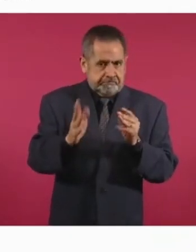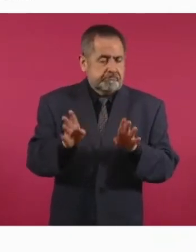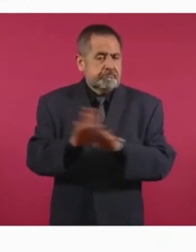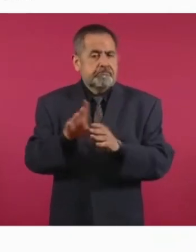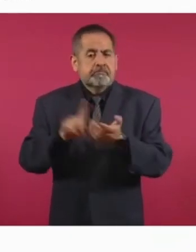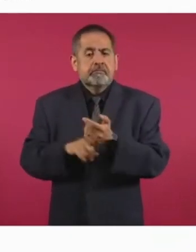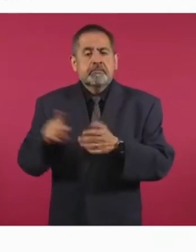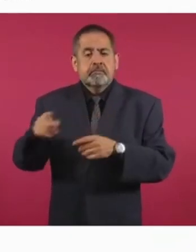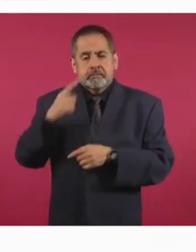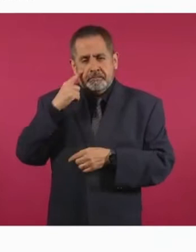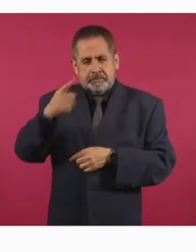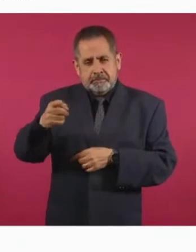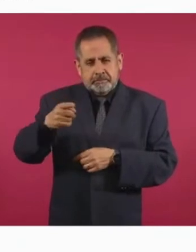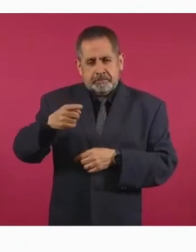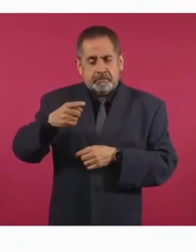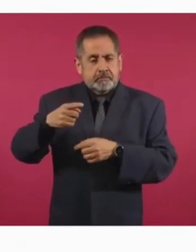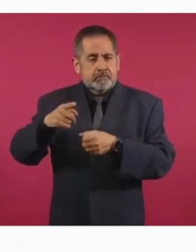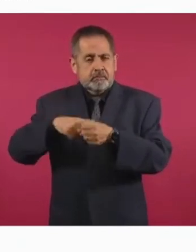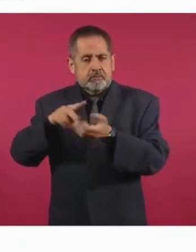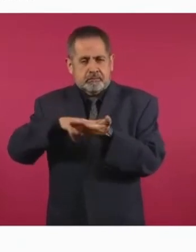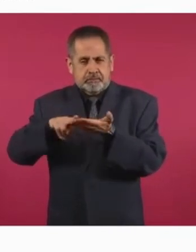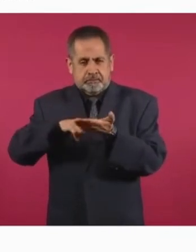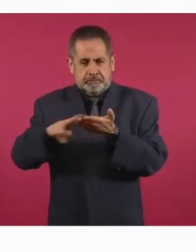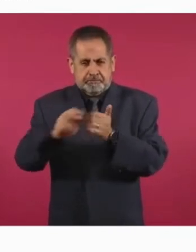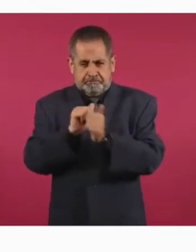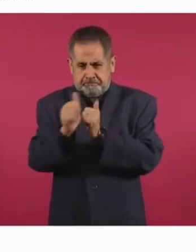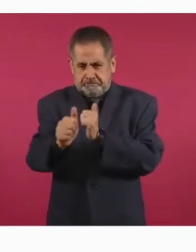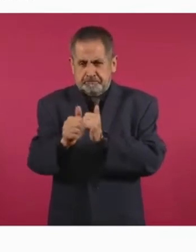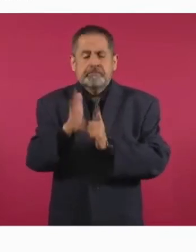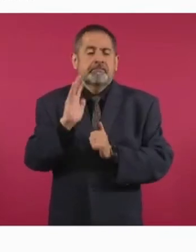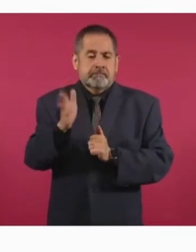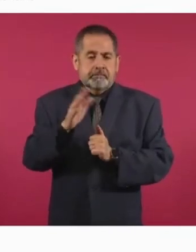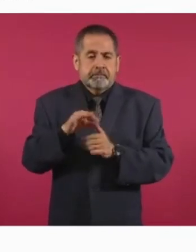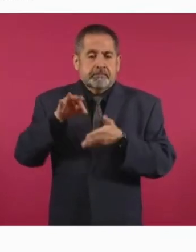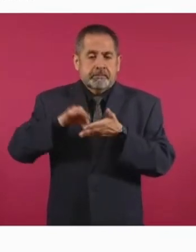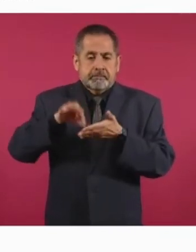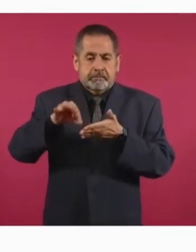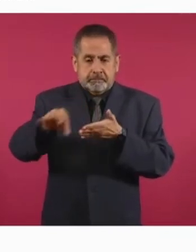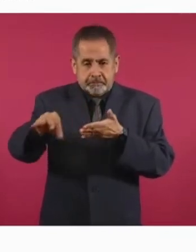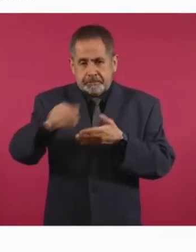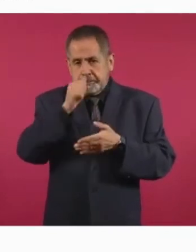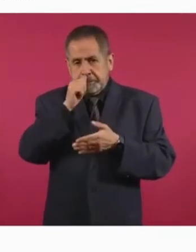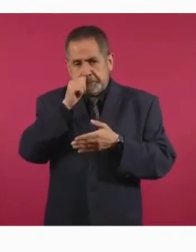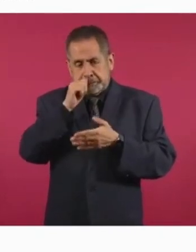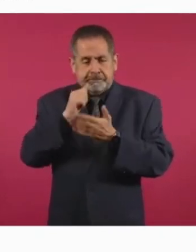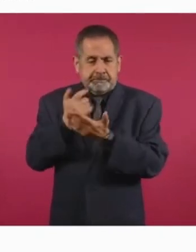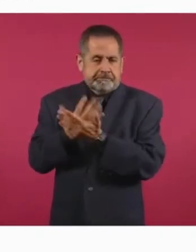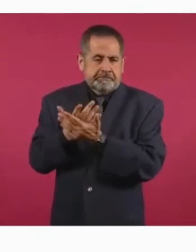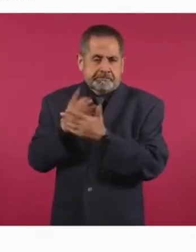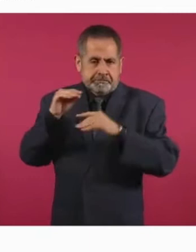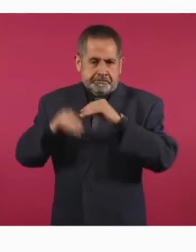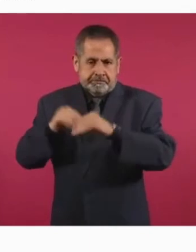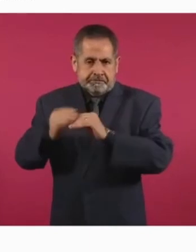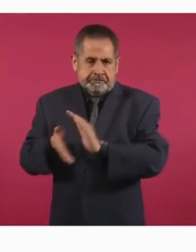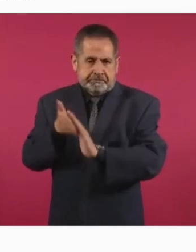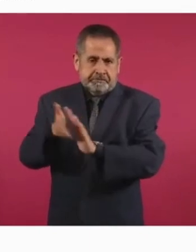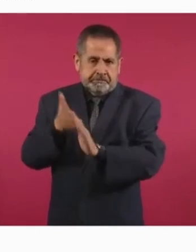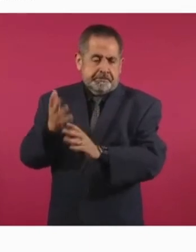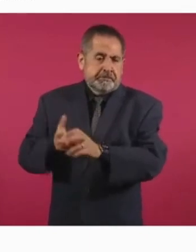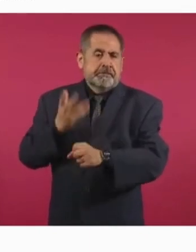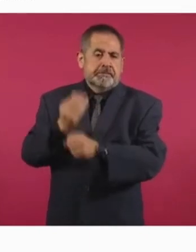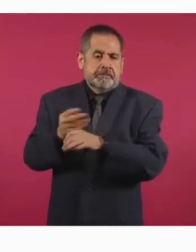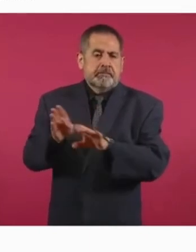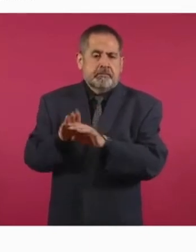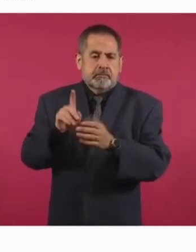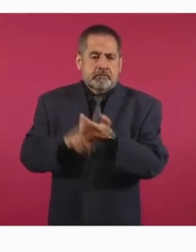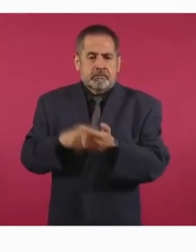en color continuo es lo que ya está en proceso, ya está en operación, y lo que se ha entregado recientemente es